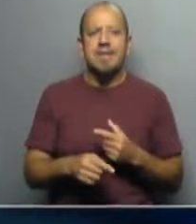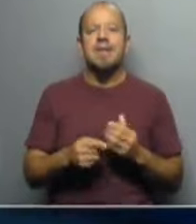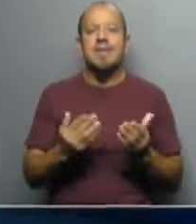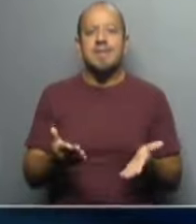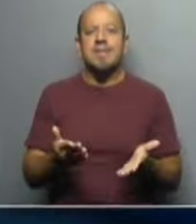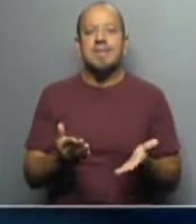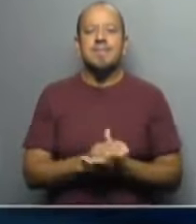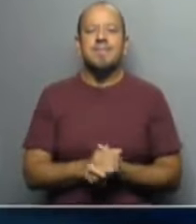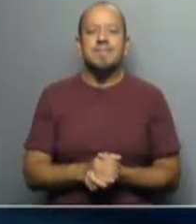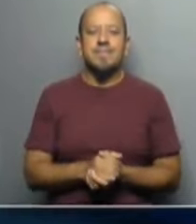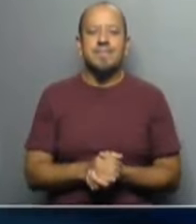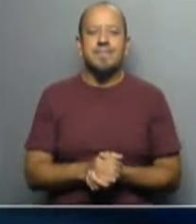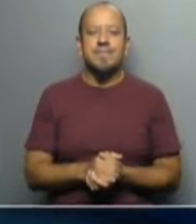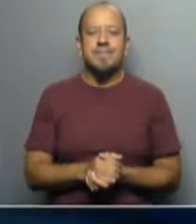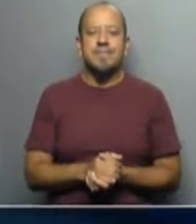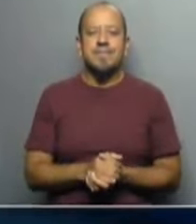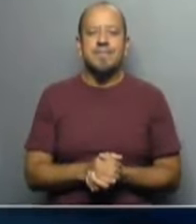qué lindo.